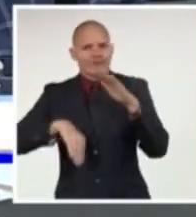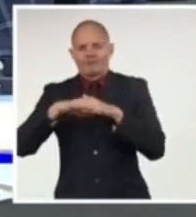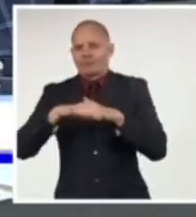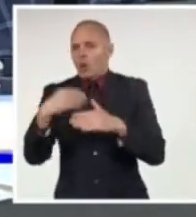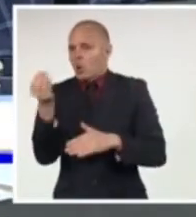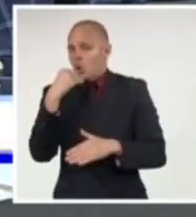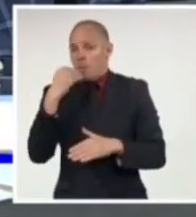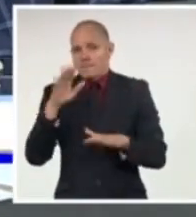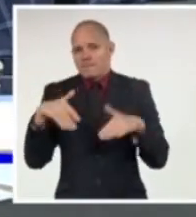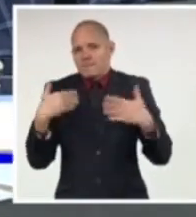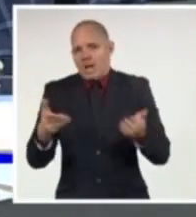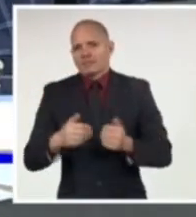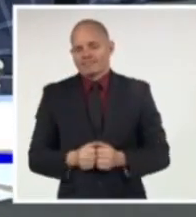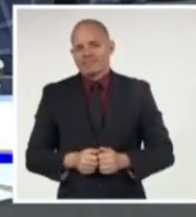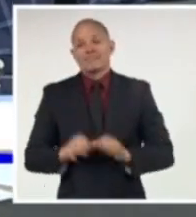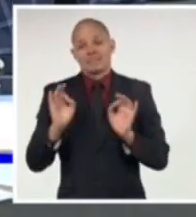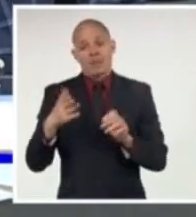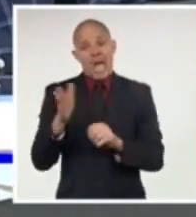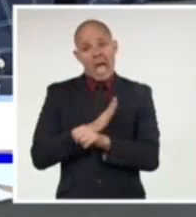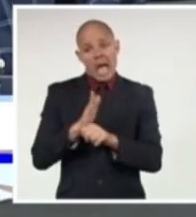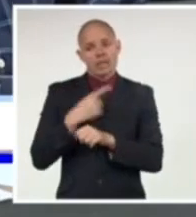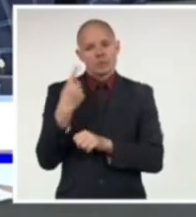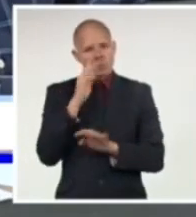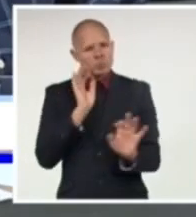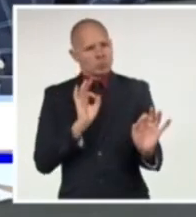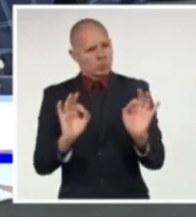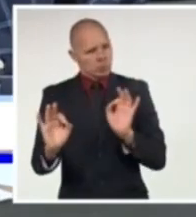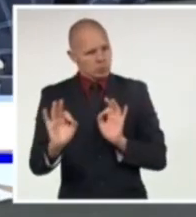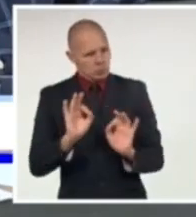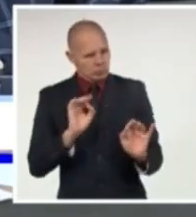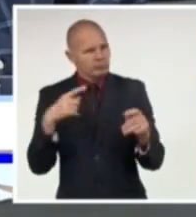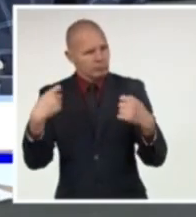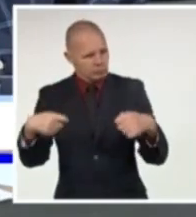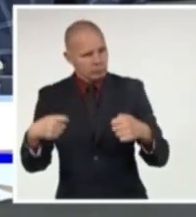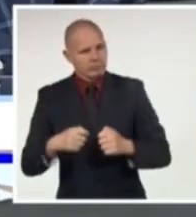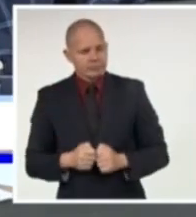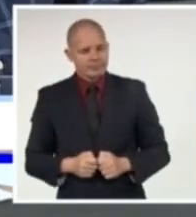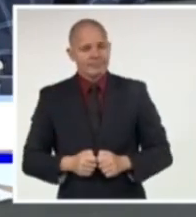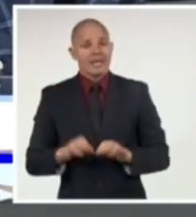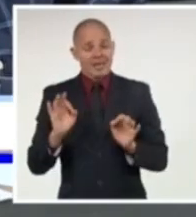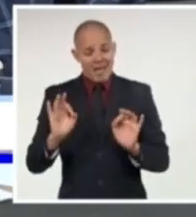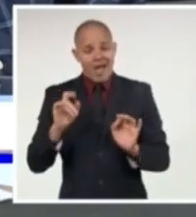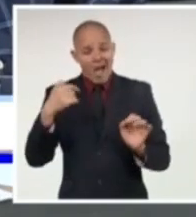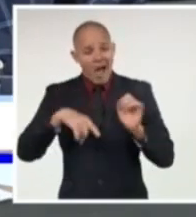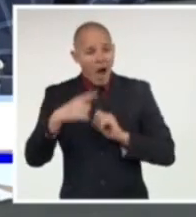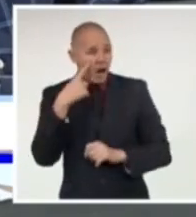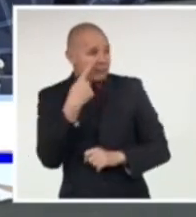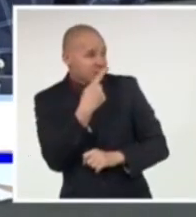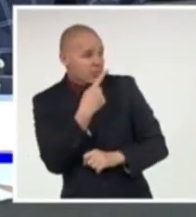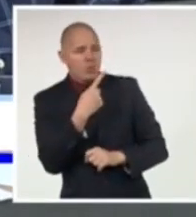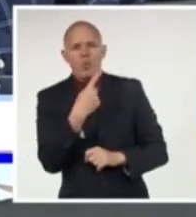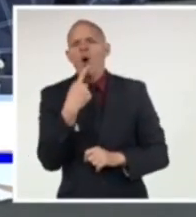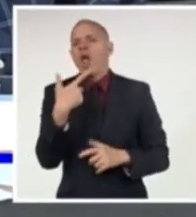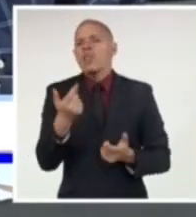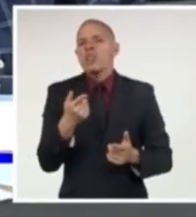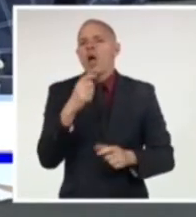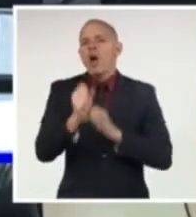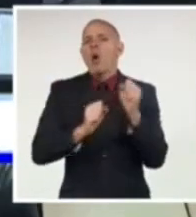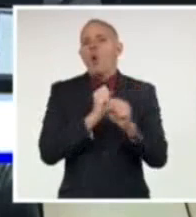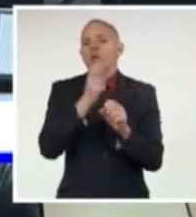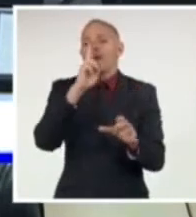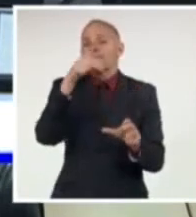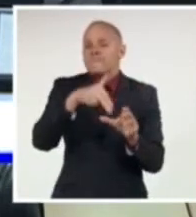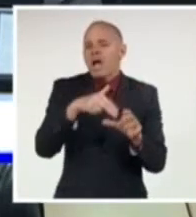es bastante ancho, por tanto hay que proteger esa hora, por eso el diésel, 600 megawatts lo estamos poniendo en la hora de la